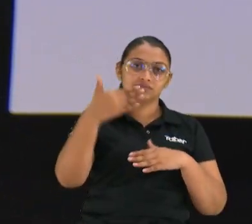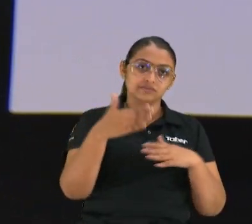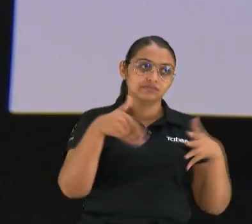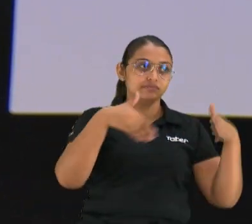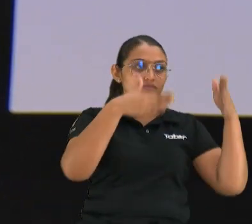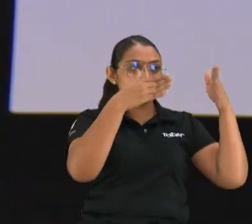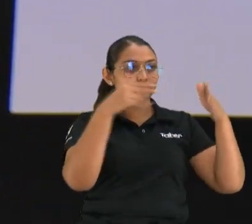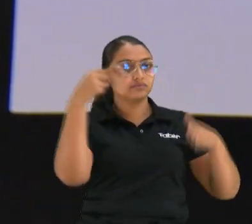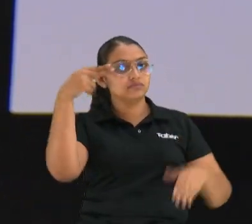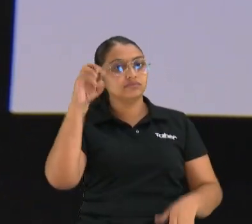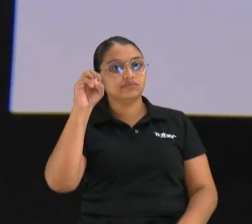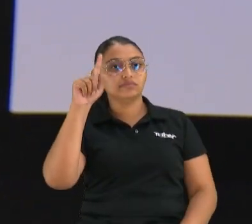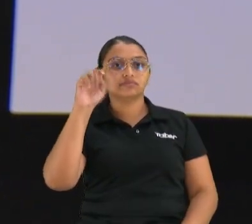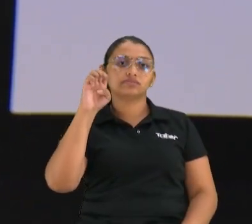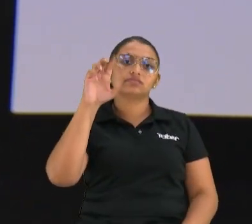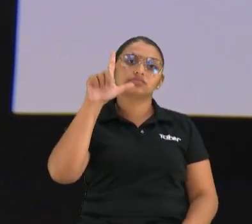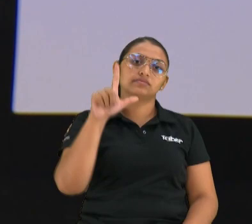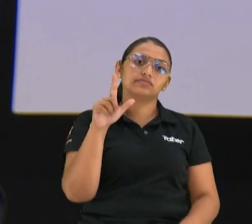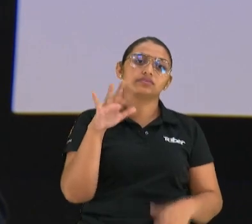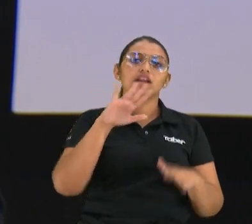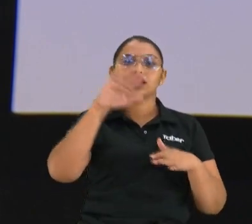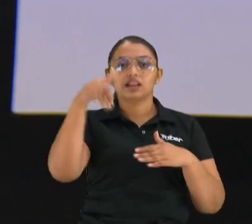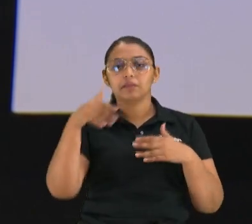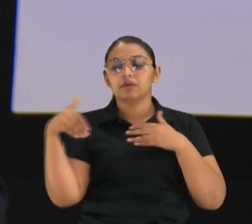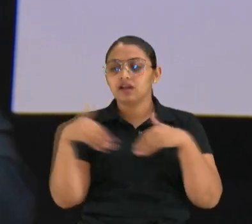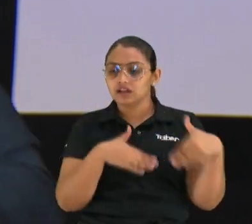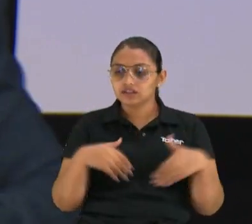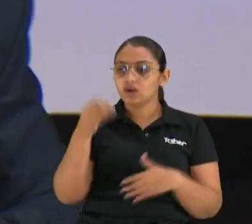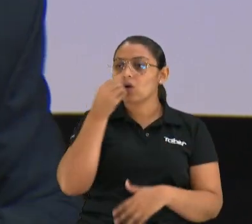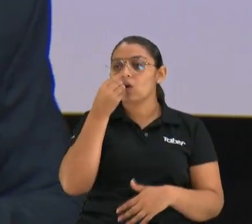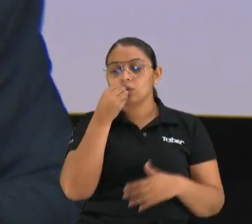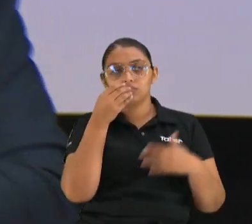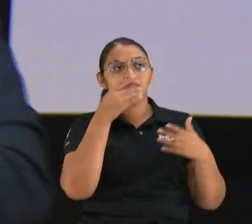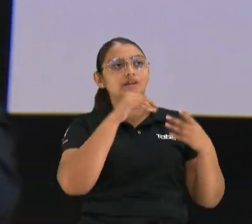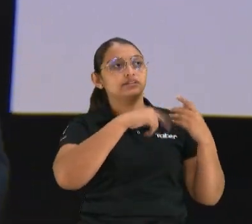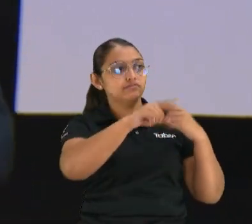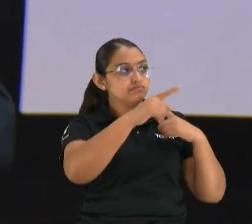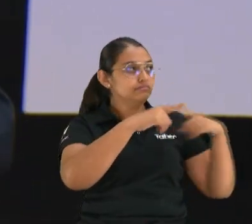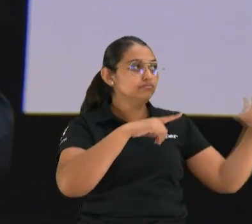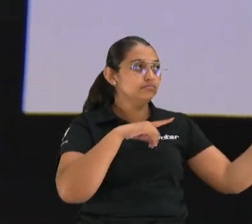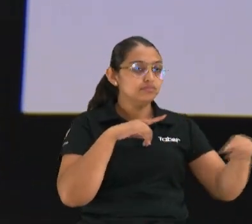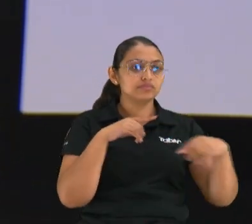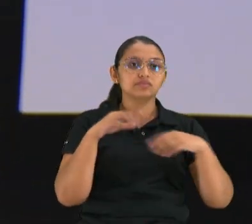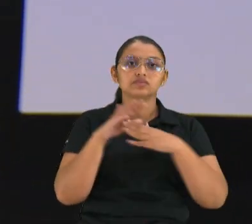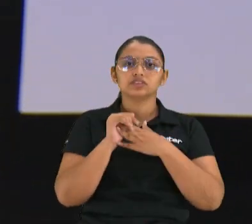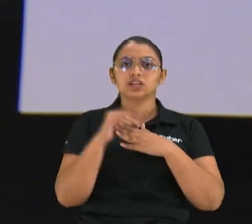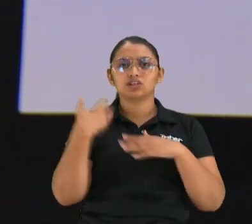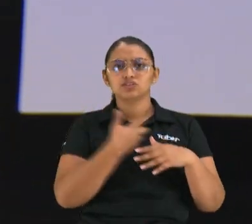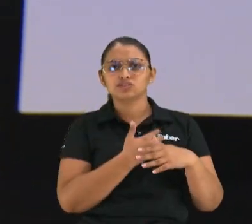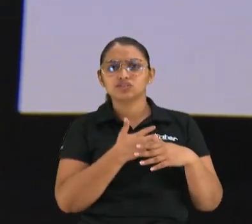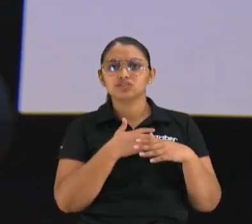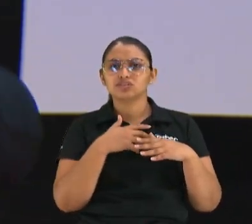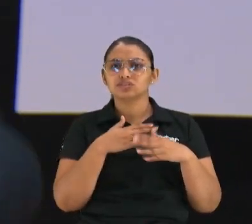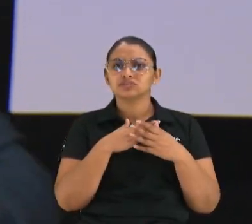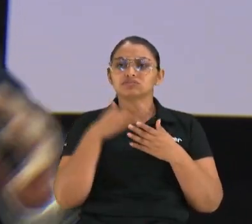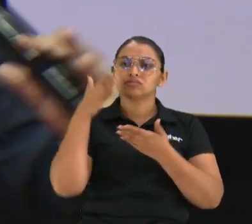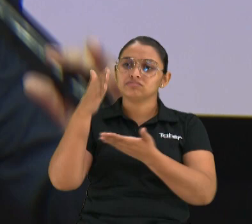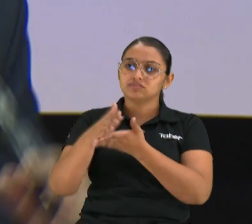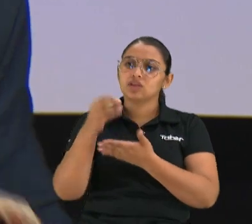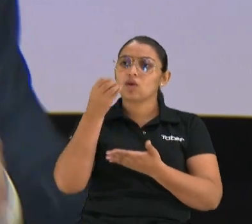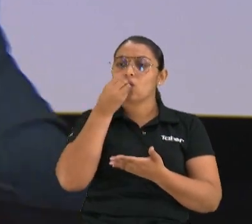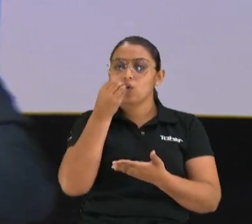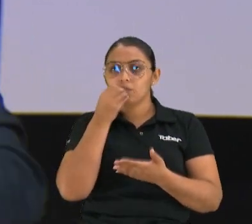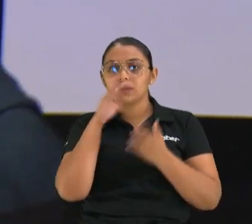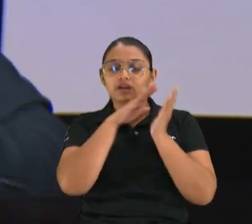actividad en la tarde otra vez al hotel otra vez a comer otra vez al hotel del Hotel Aeropuerto El Salvador no entramos una tienda no entramos una farmacia no entramos a nada a comer a dormir